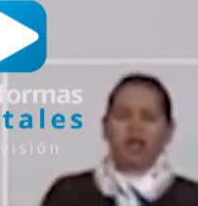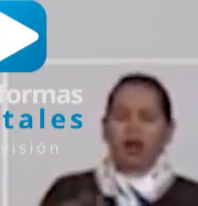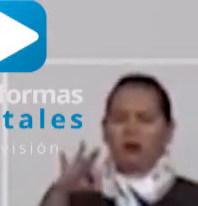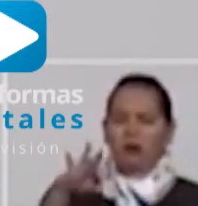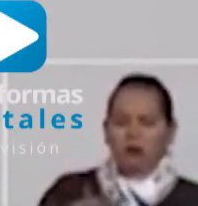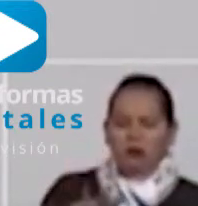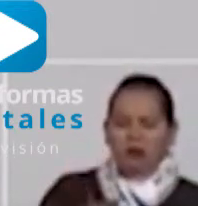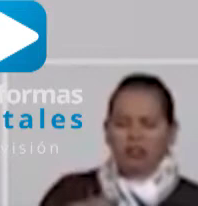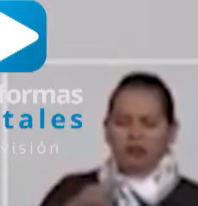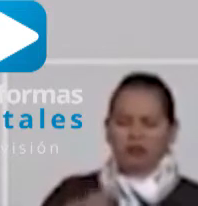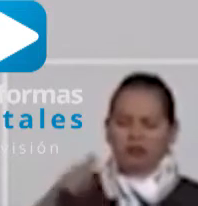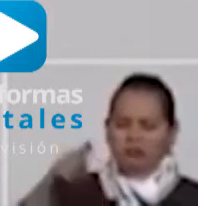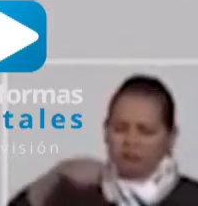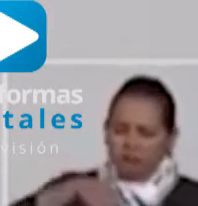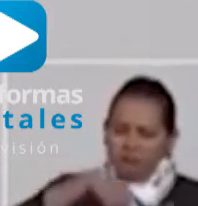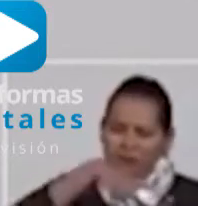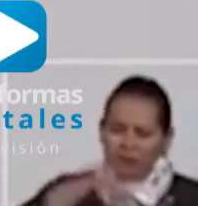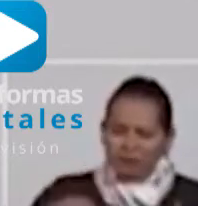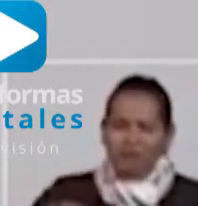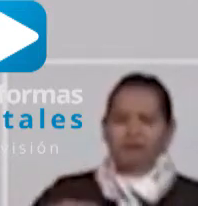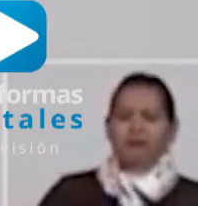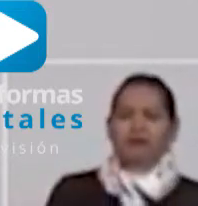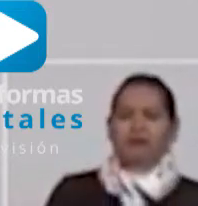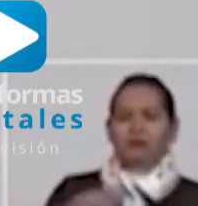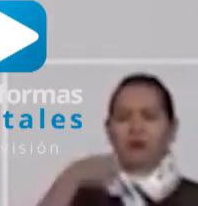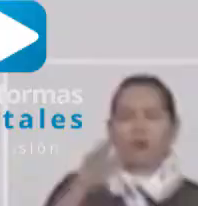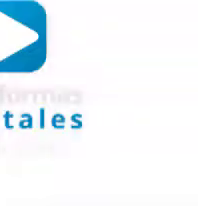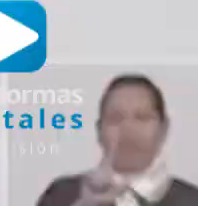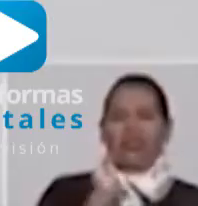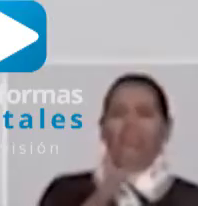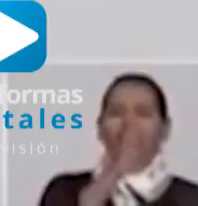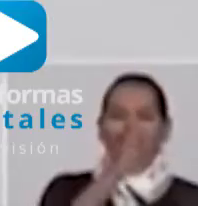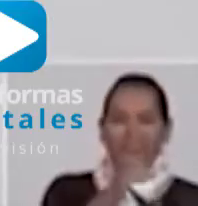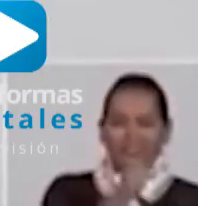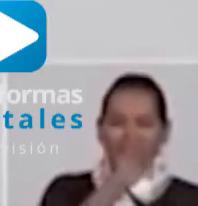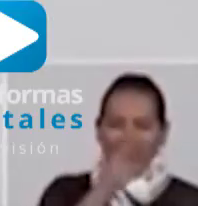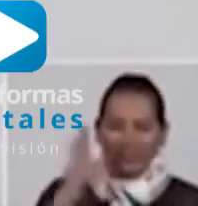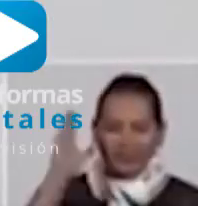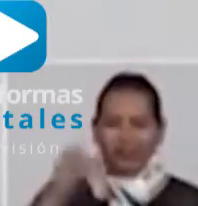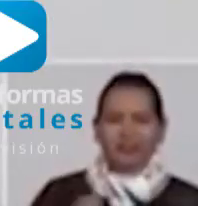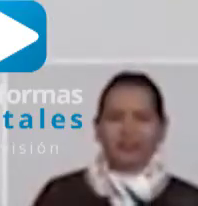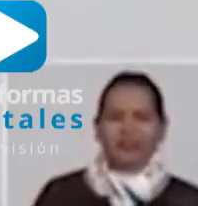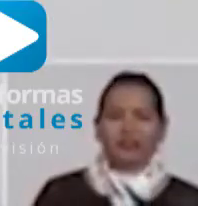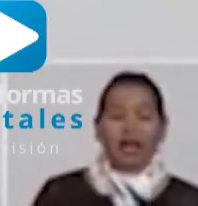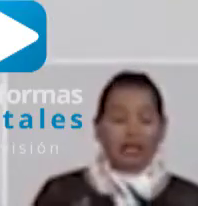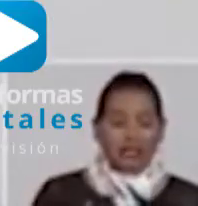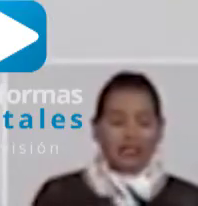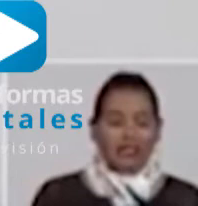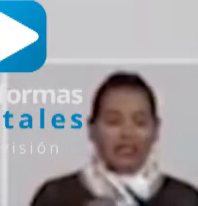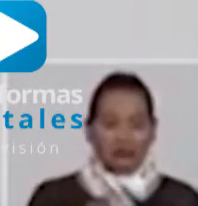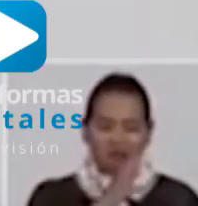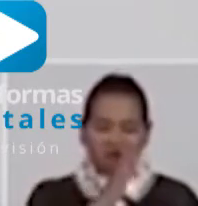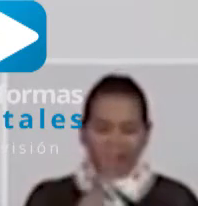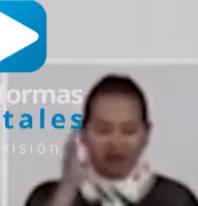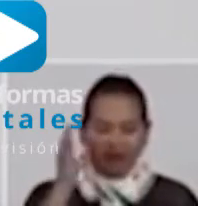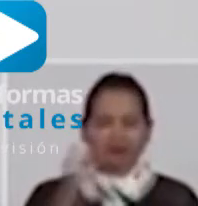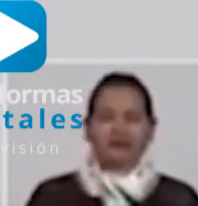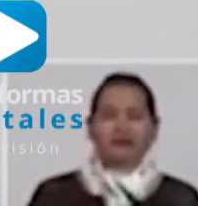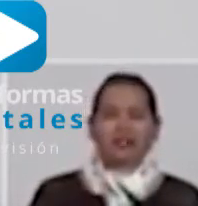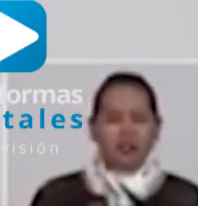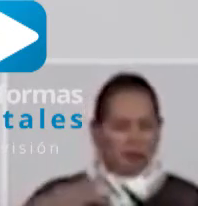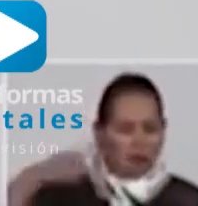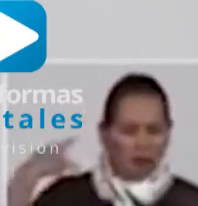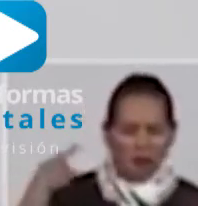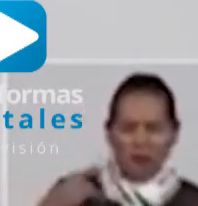los candidatos a la gubernatura de Puebla. Pero, como ya se ha hecho costumbre en este tipo de eventos, la ocasión resultó